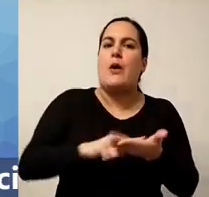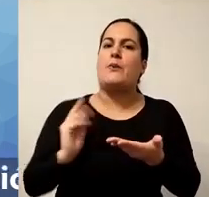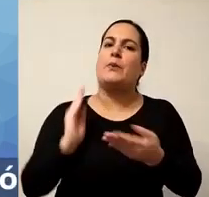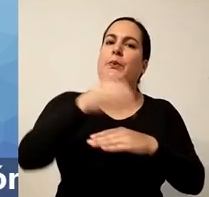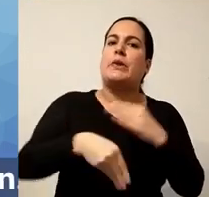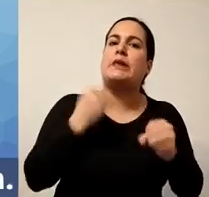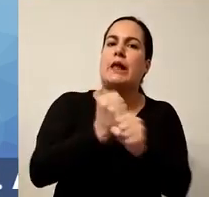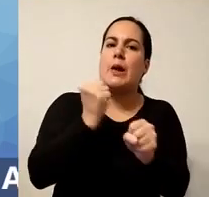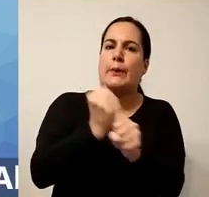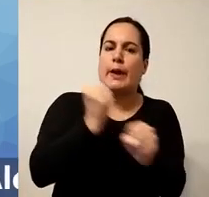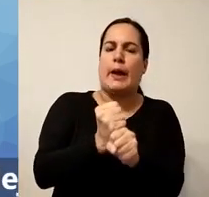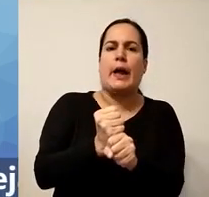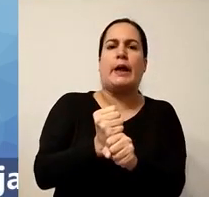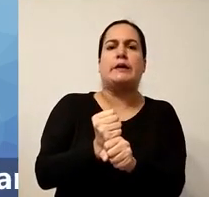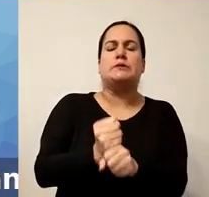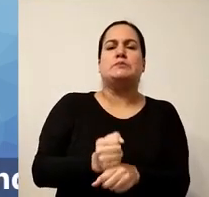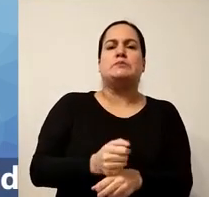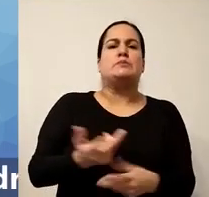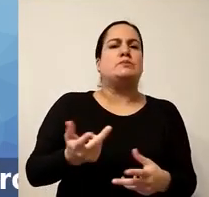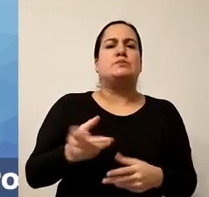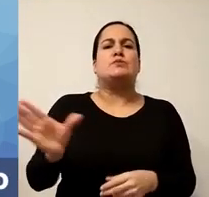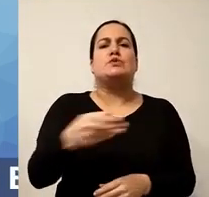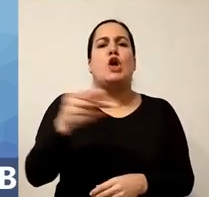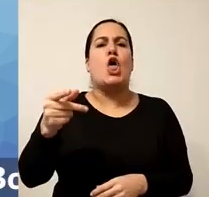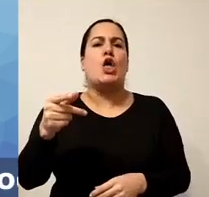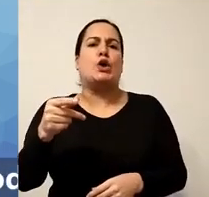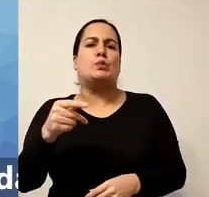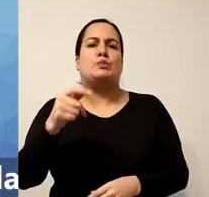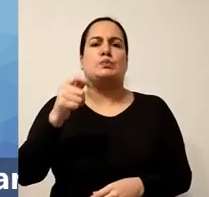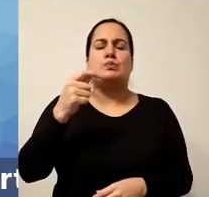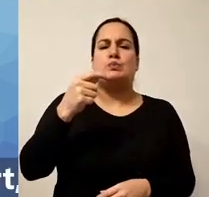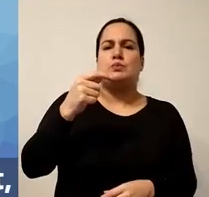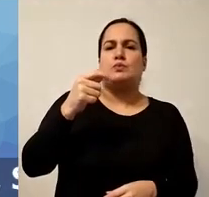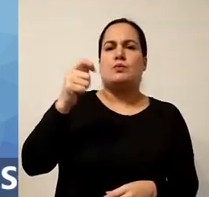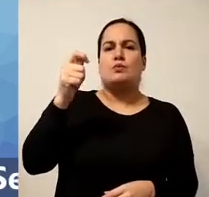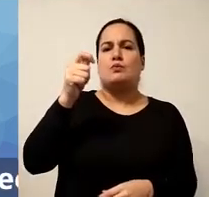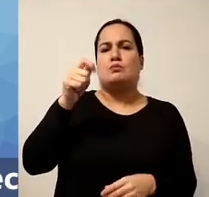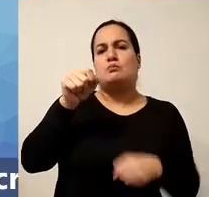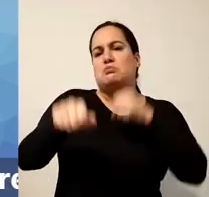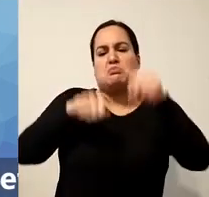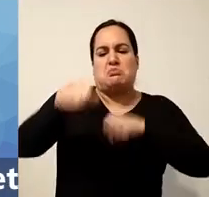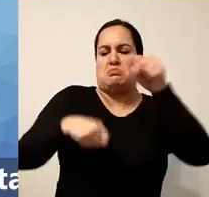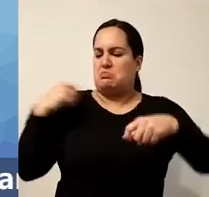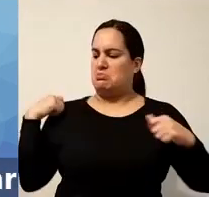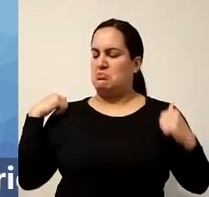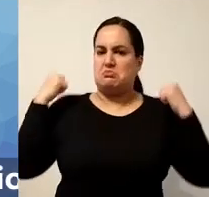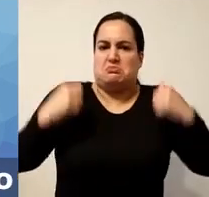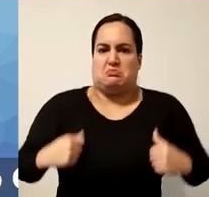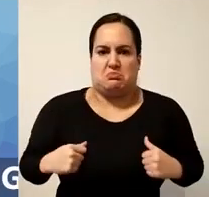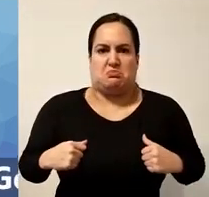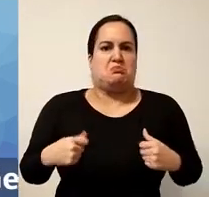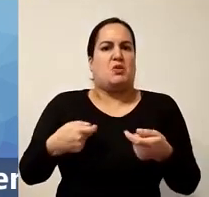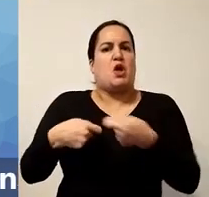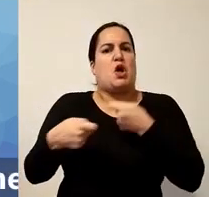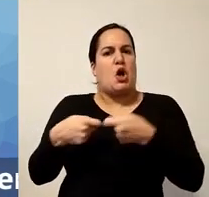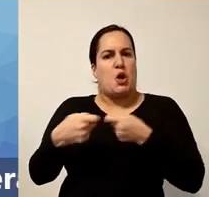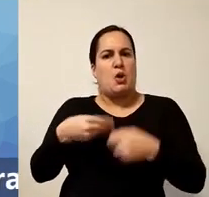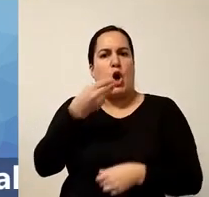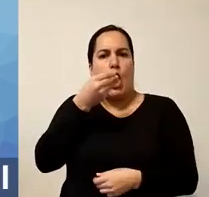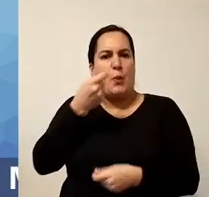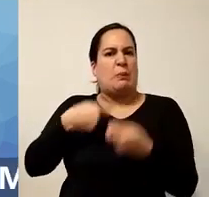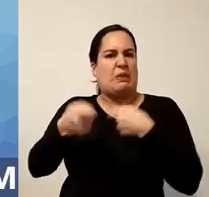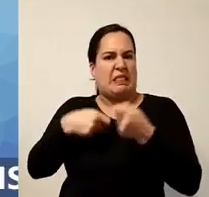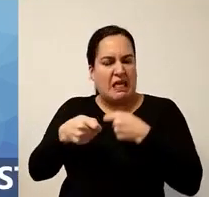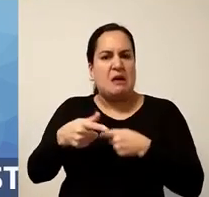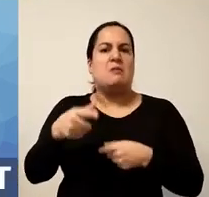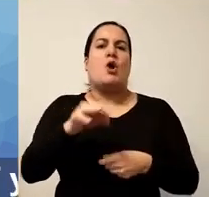línea miles de trabajadores de hospitales y clínicas nuestras compañeras